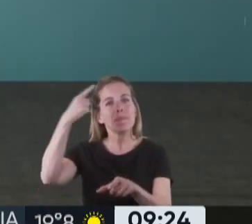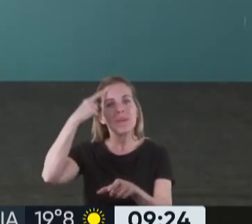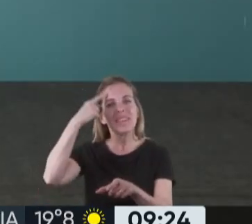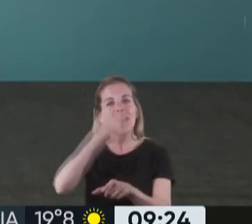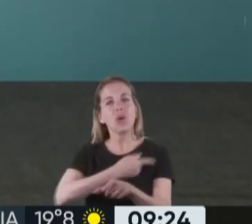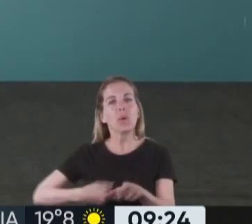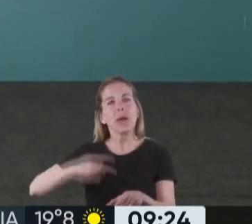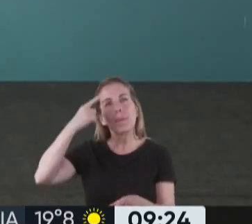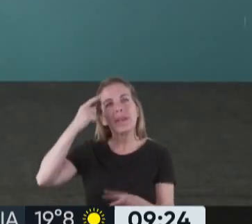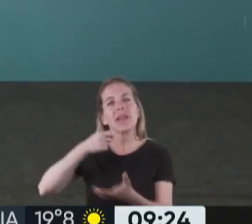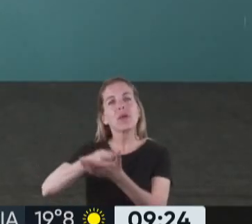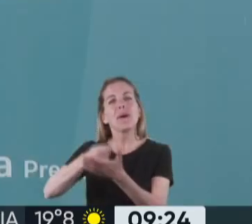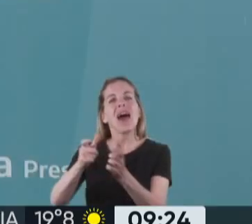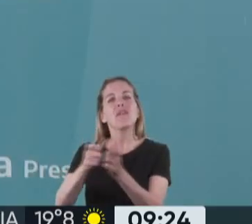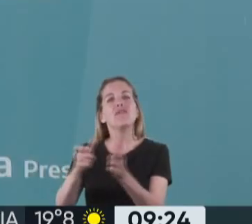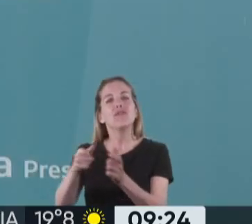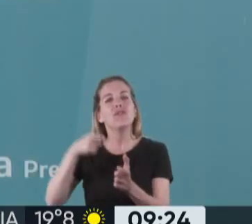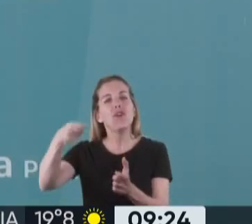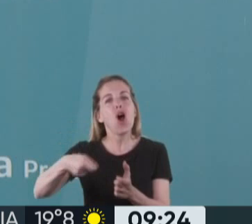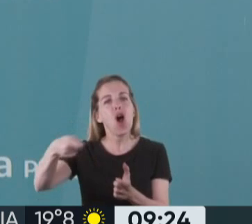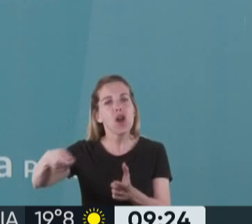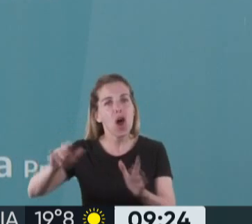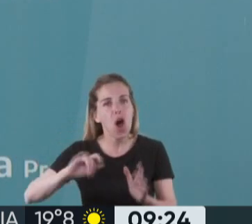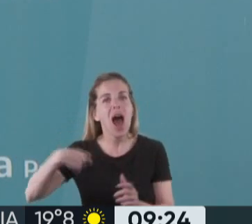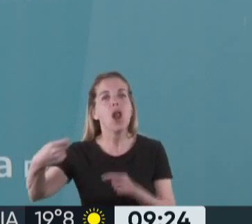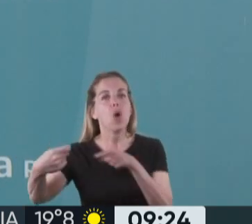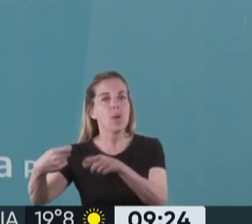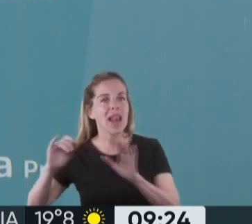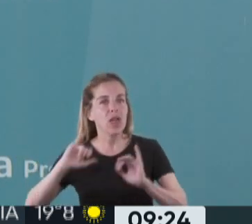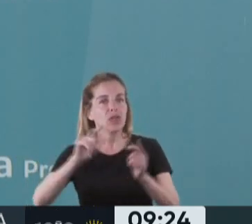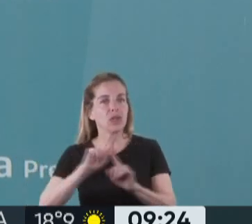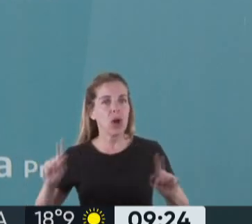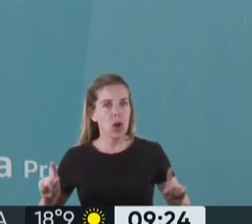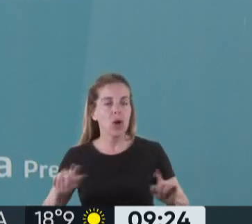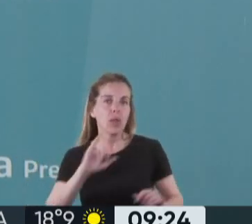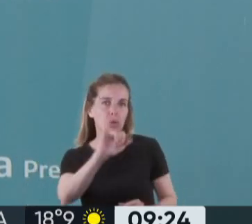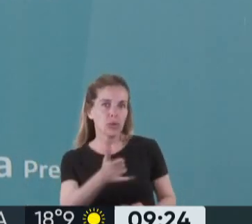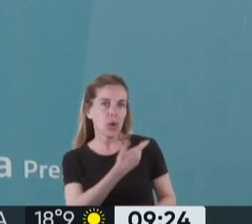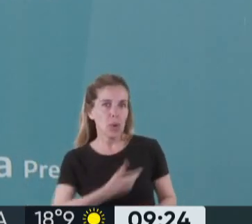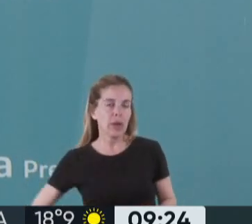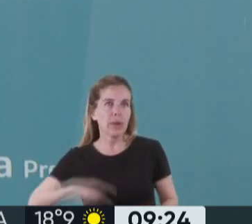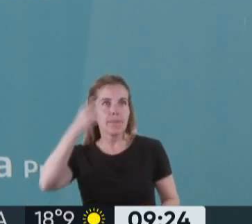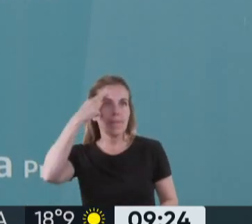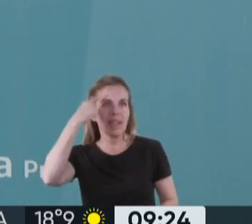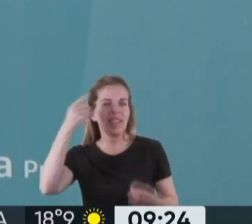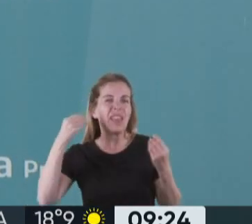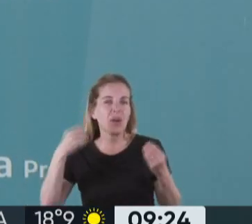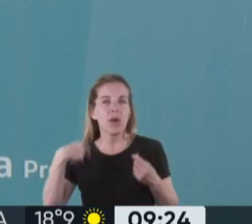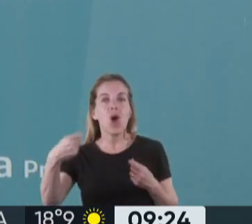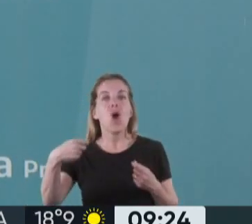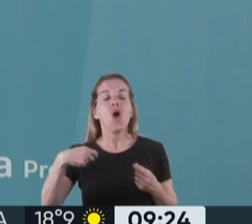para los jubilados? El gobierno está comprometido y se está llevando adelante que el salario de la